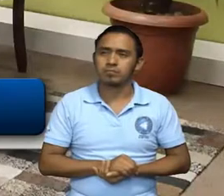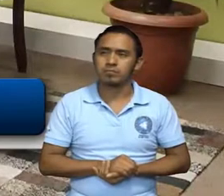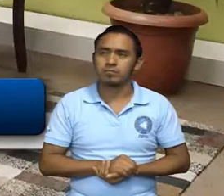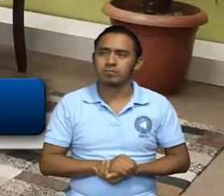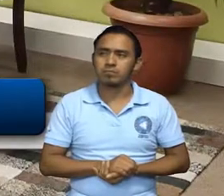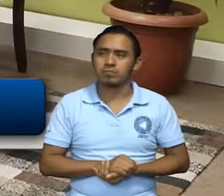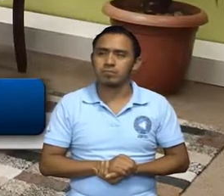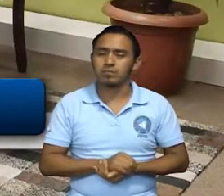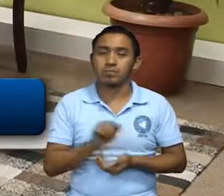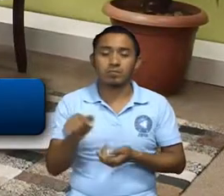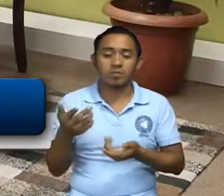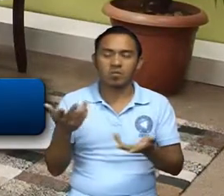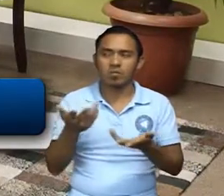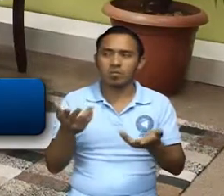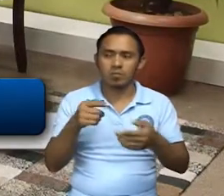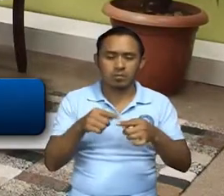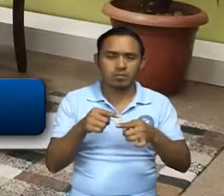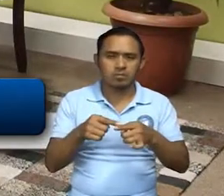Con solución salina.